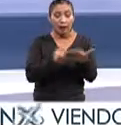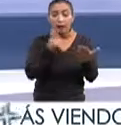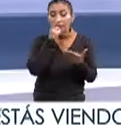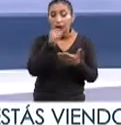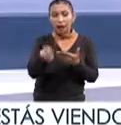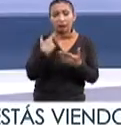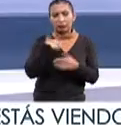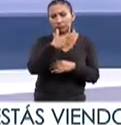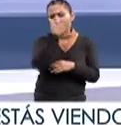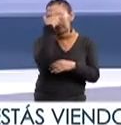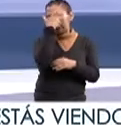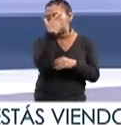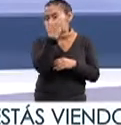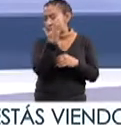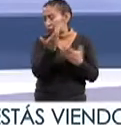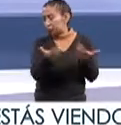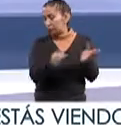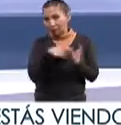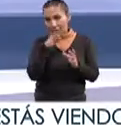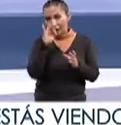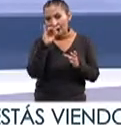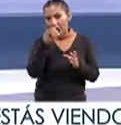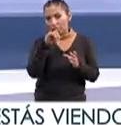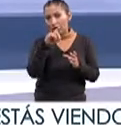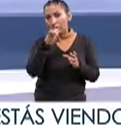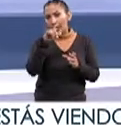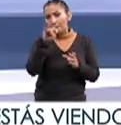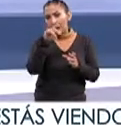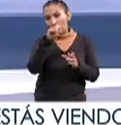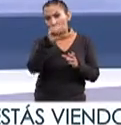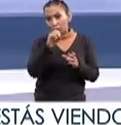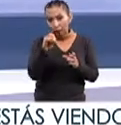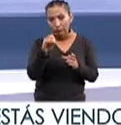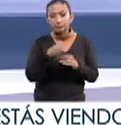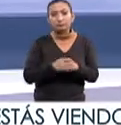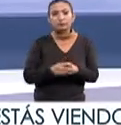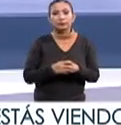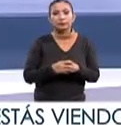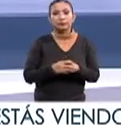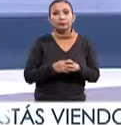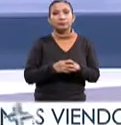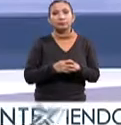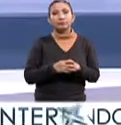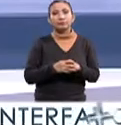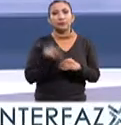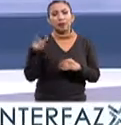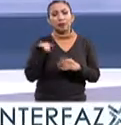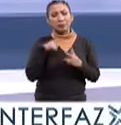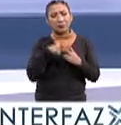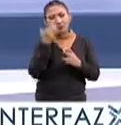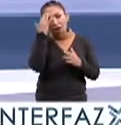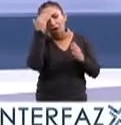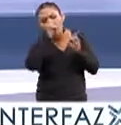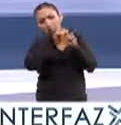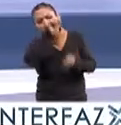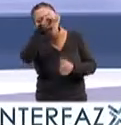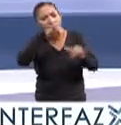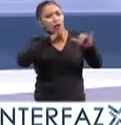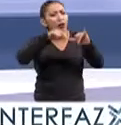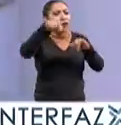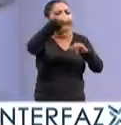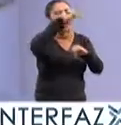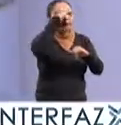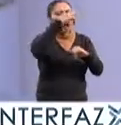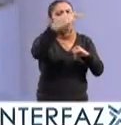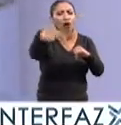decía que le daba pena, por ejemplo, a Fernando del Paso, de él hablamos, que empezara a conocer la geografía de